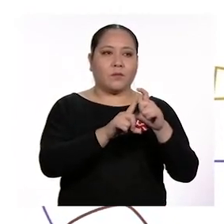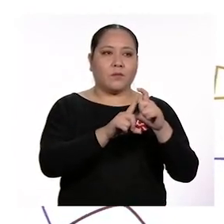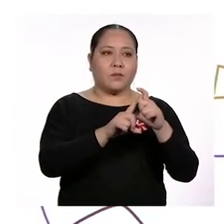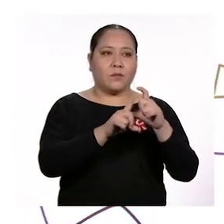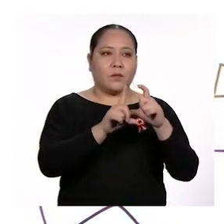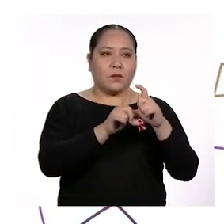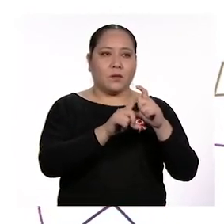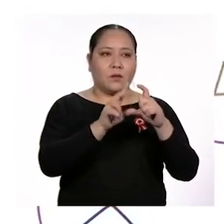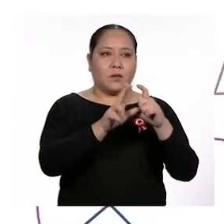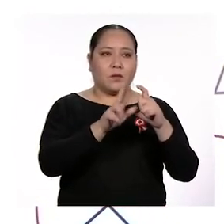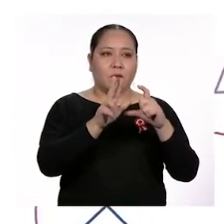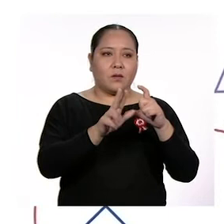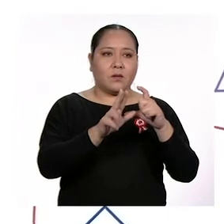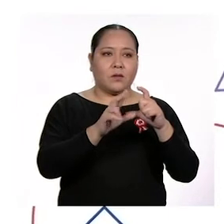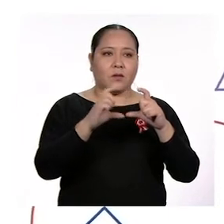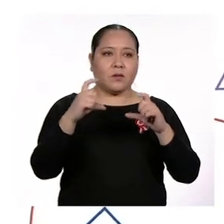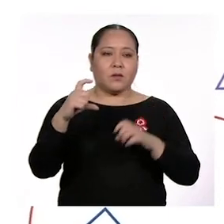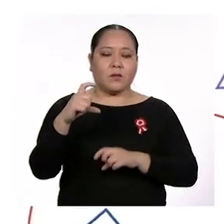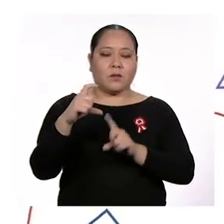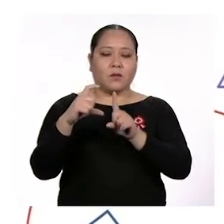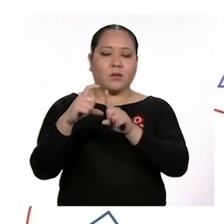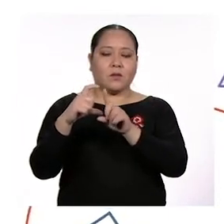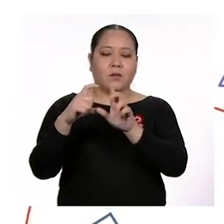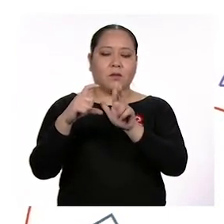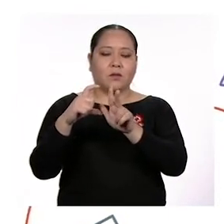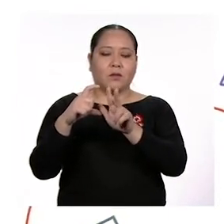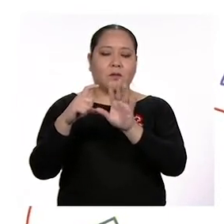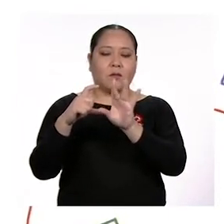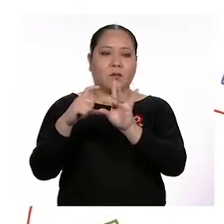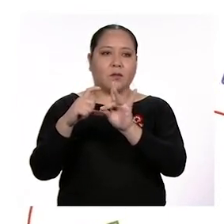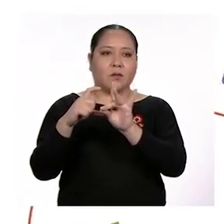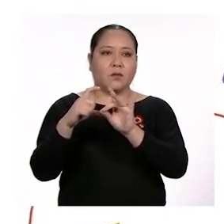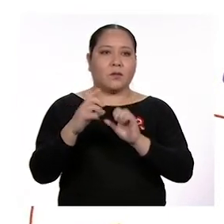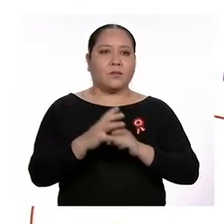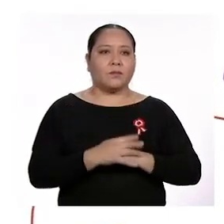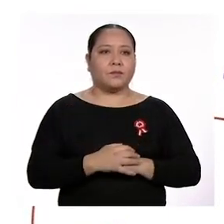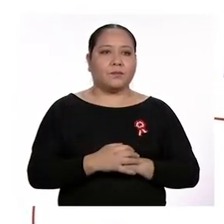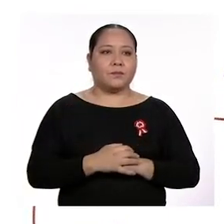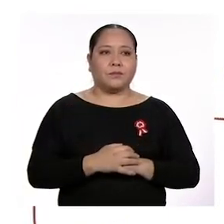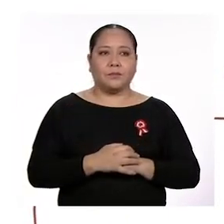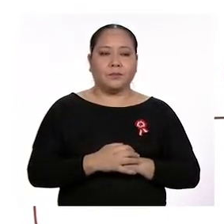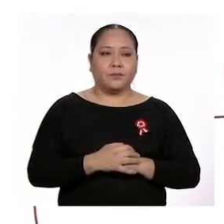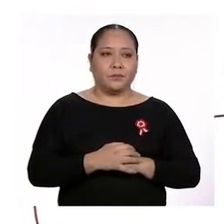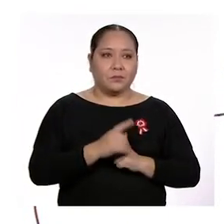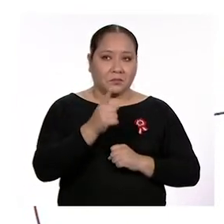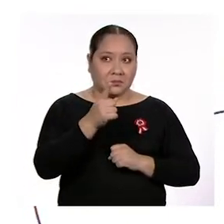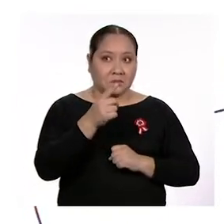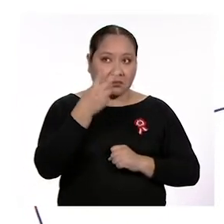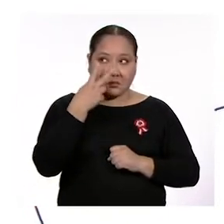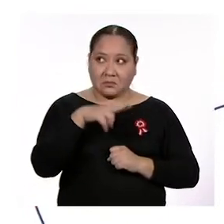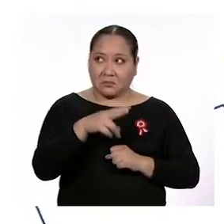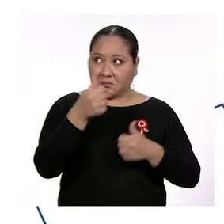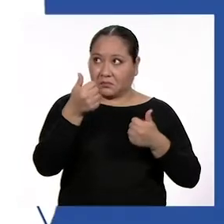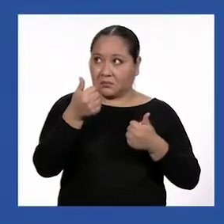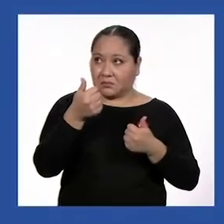los extremos 133 y 138. ¿Qué te parece hasta el